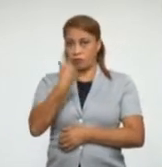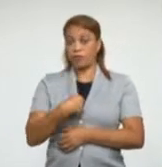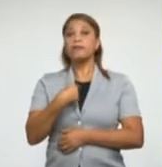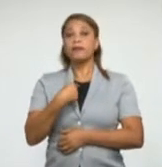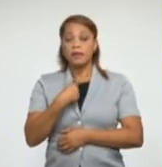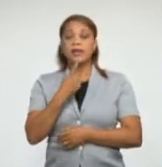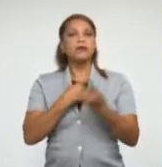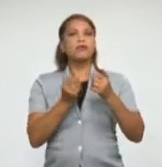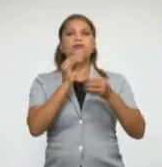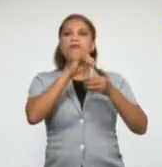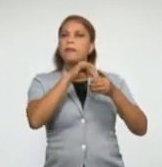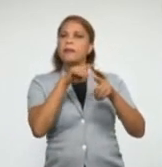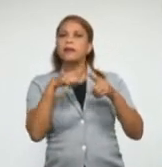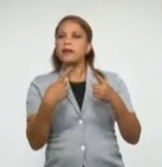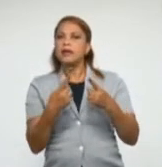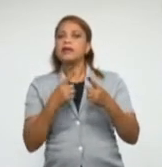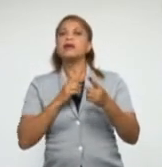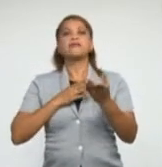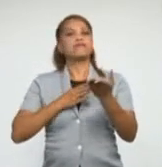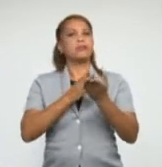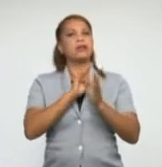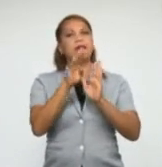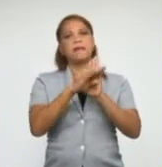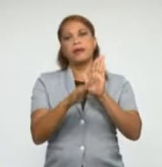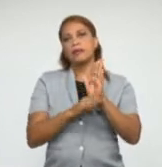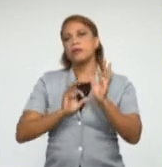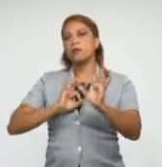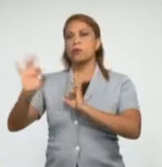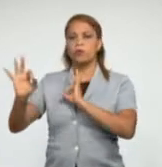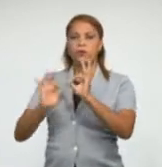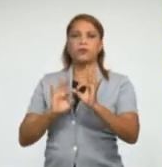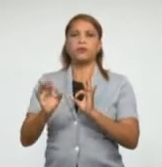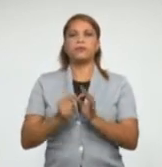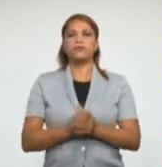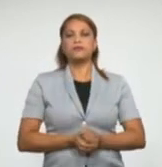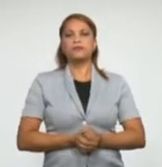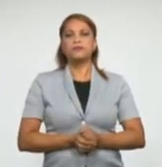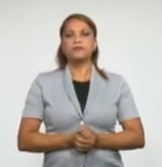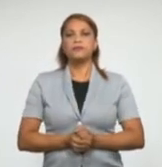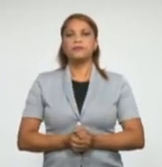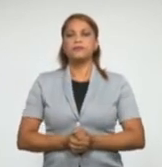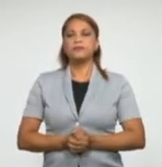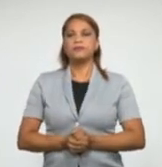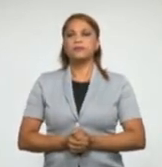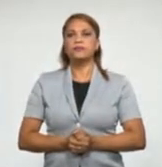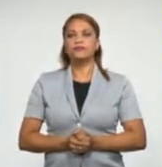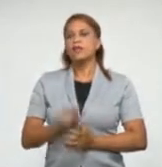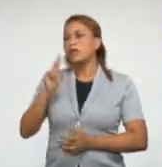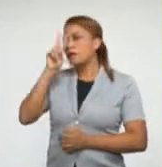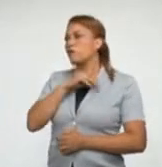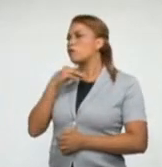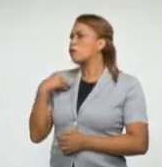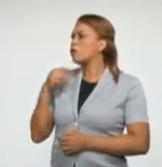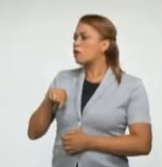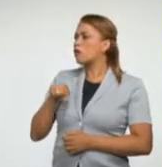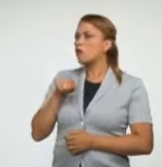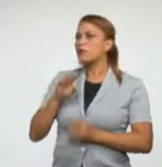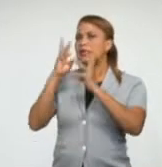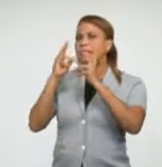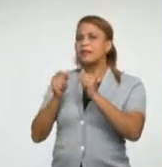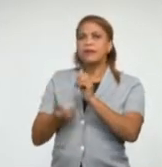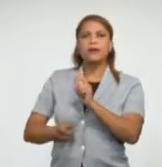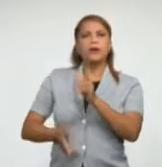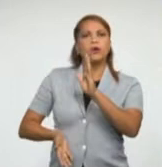forman parte de las líneas del enfrentamiento a la pandemia. Doctora, hoy las cifras se disparan tanto en